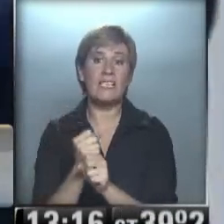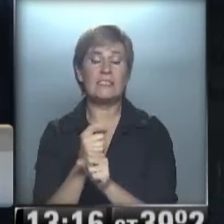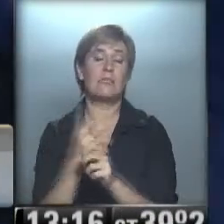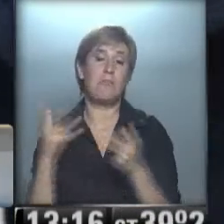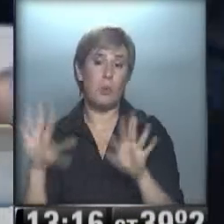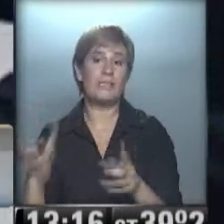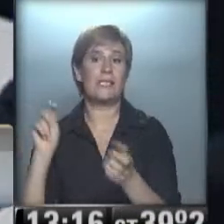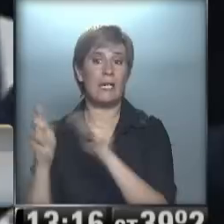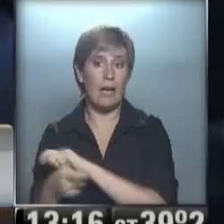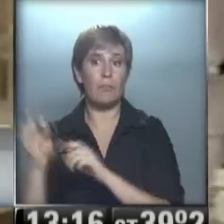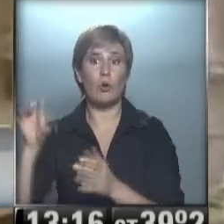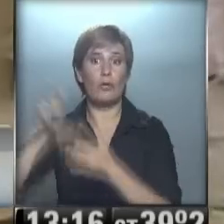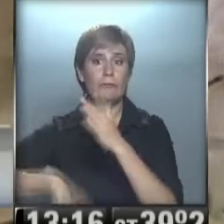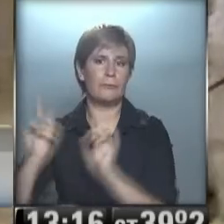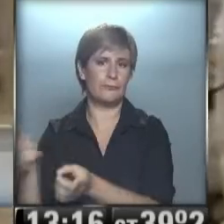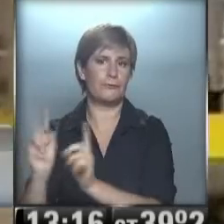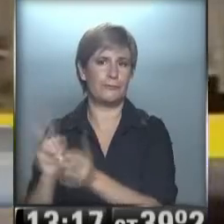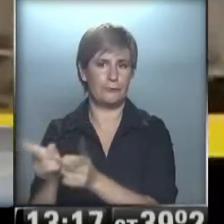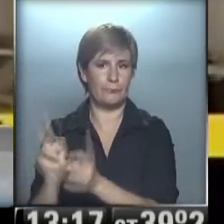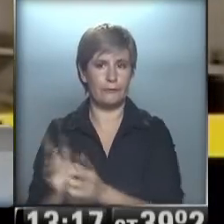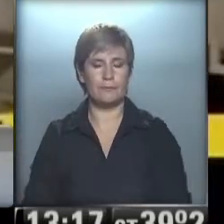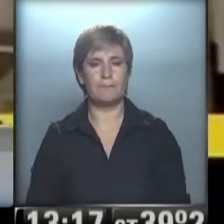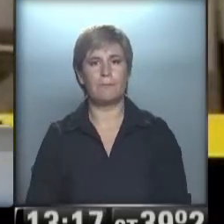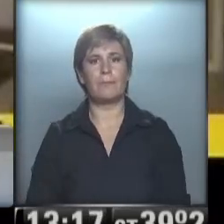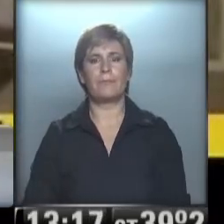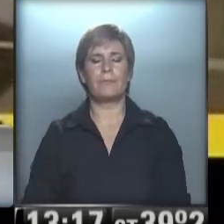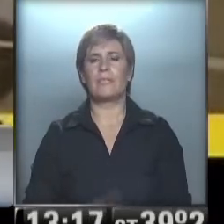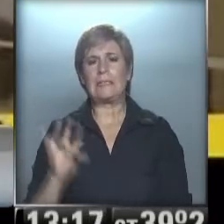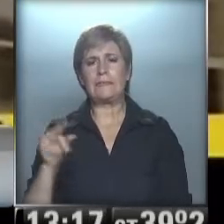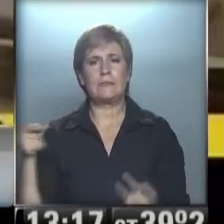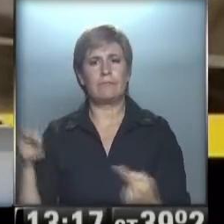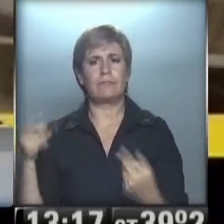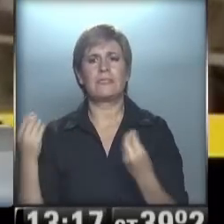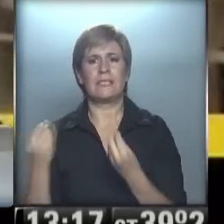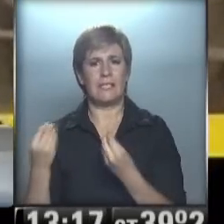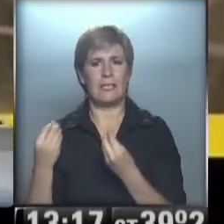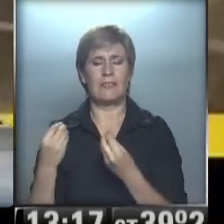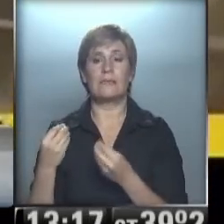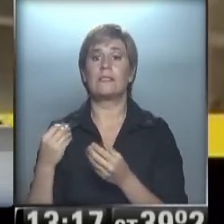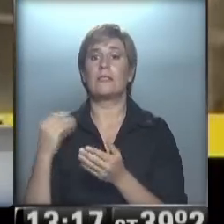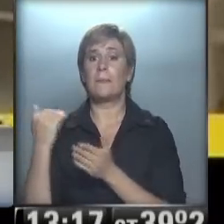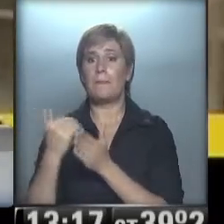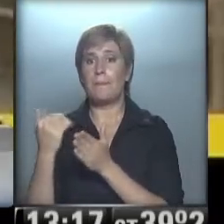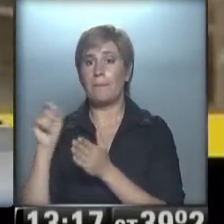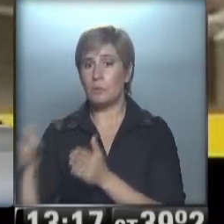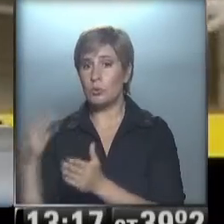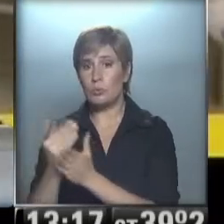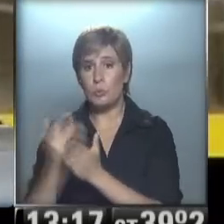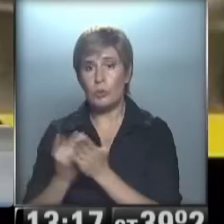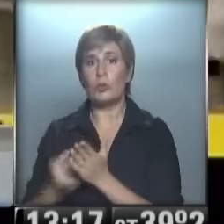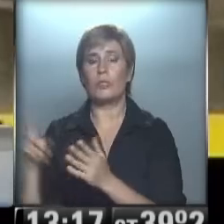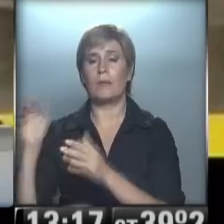entendimiento de carácter definitivo. La controversia principal se centra en la naturaleza del programa nuclear iraní que